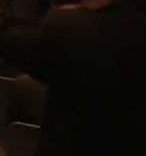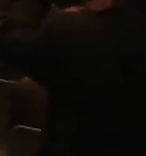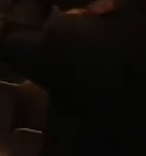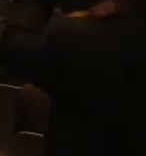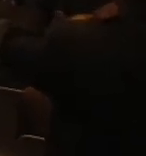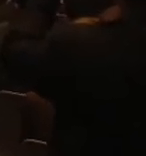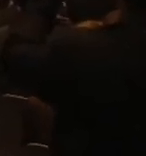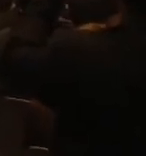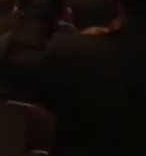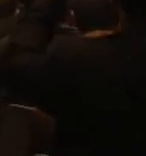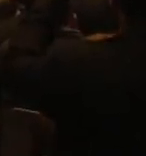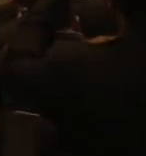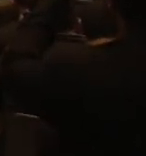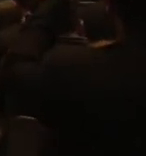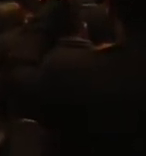desenfrenada.